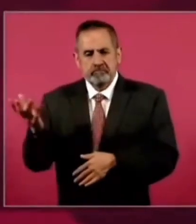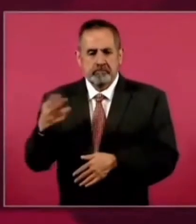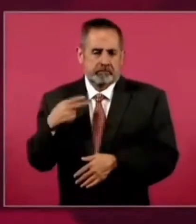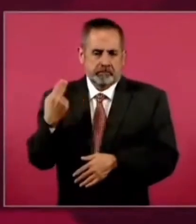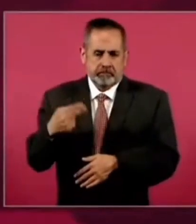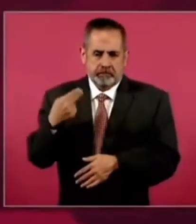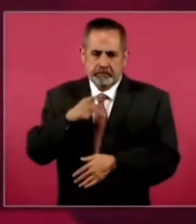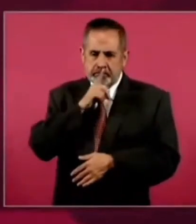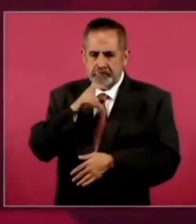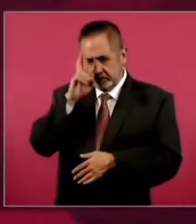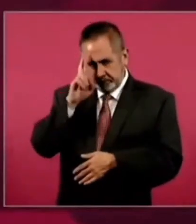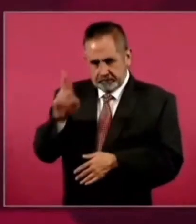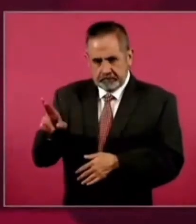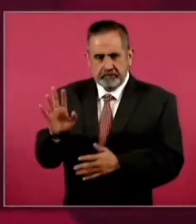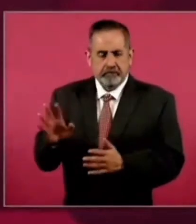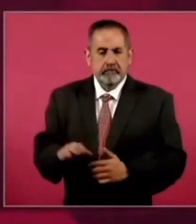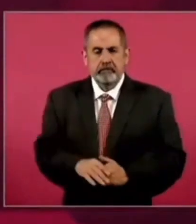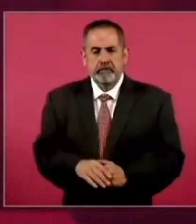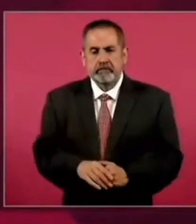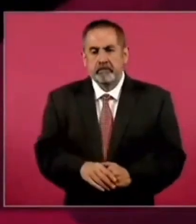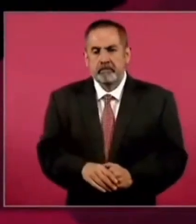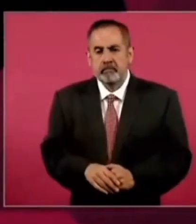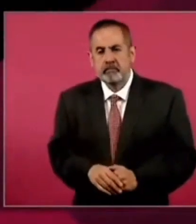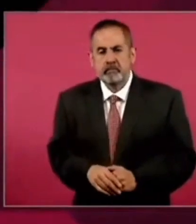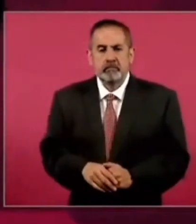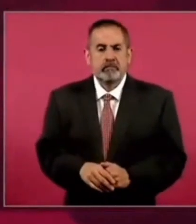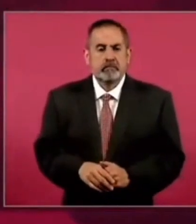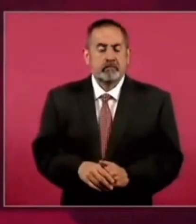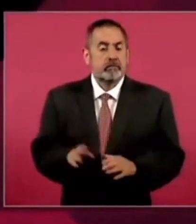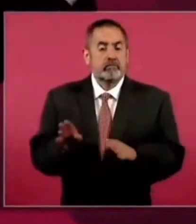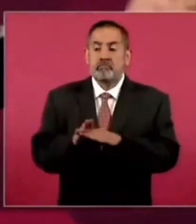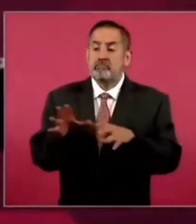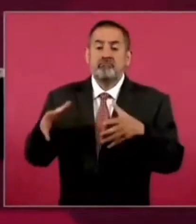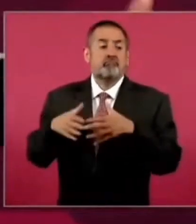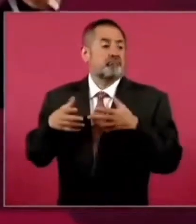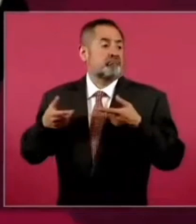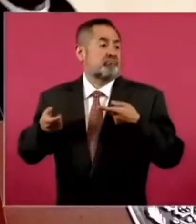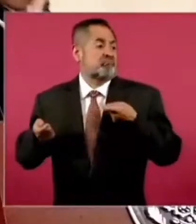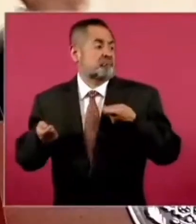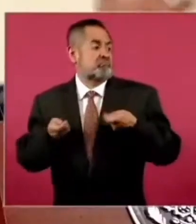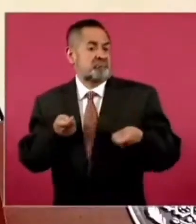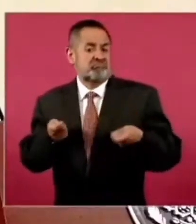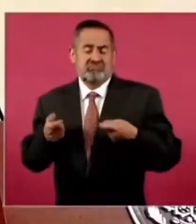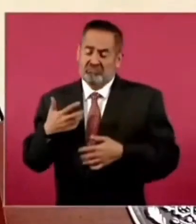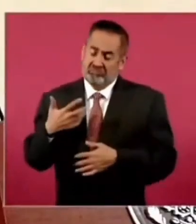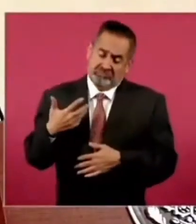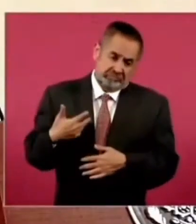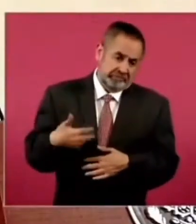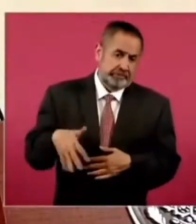los menciono por respeto, que eran los que